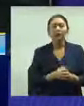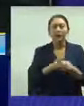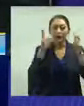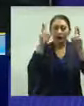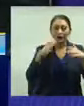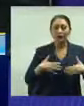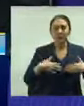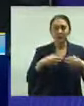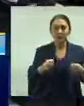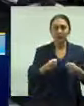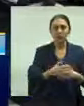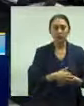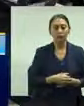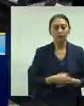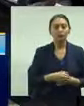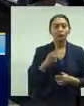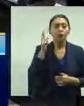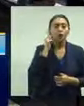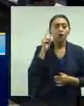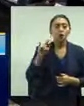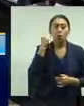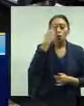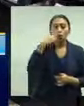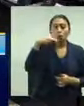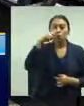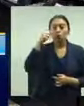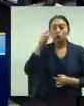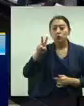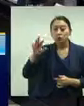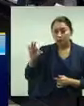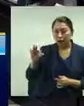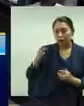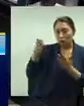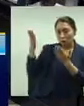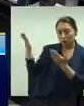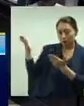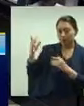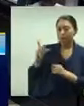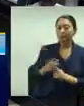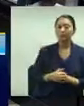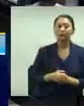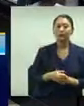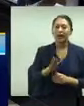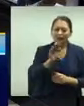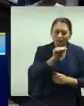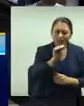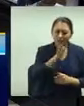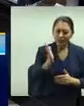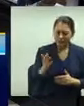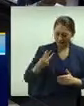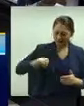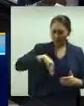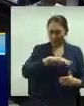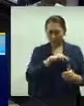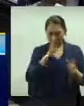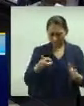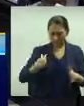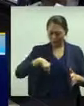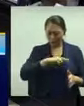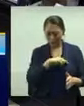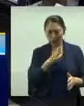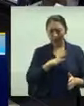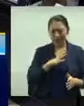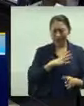Para el diputado Gustavo Cruz. Gracias, presidente. Buenos días. Fíjese, ministra, que tenemos un grave problema con la